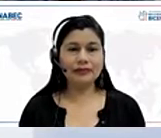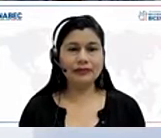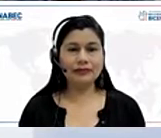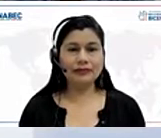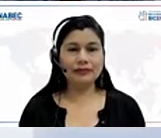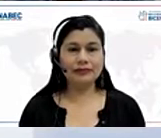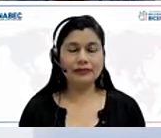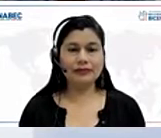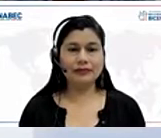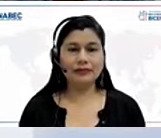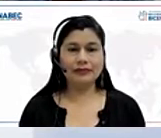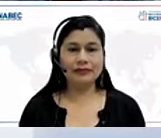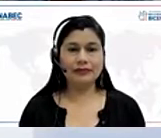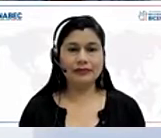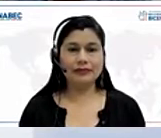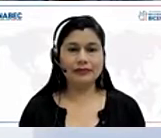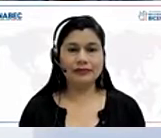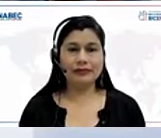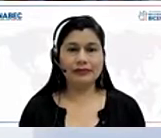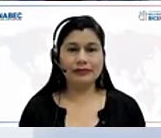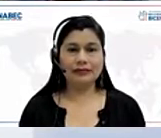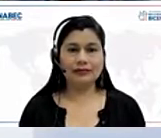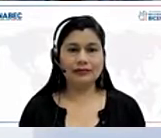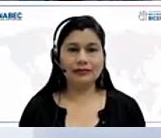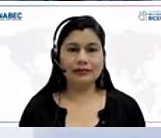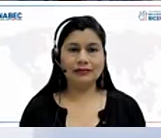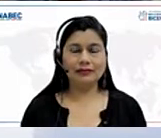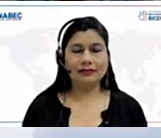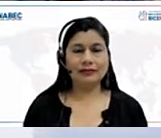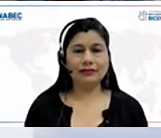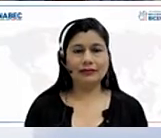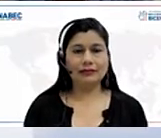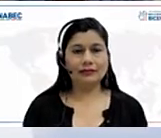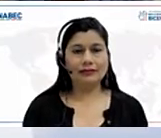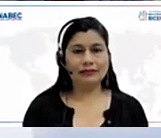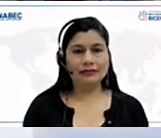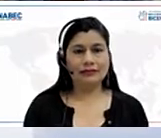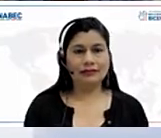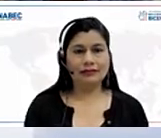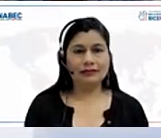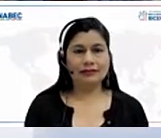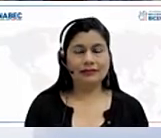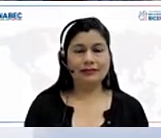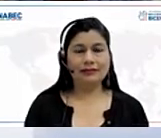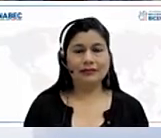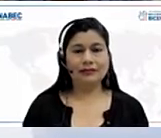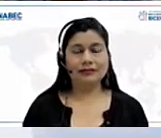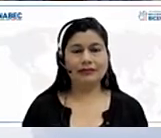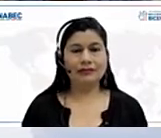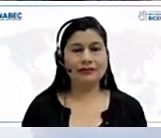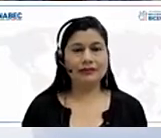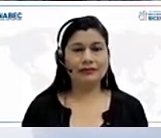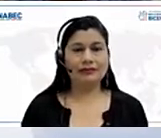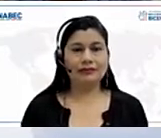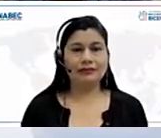la cobertura para terminar los estudios por completo, ¿no? Tanto de la maestría como del doctorado. Muchos estudiantes peruanos han